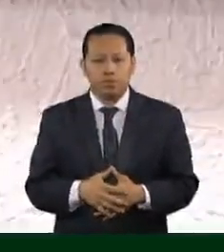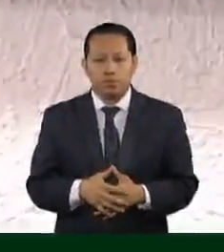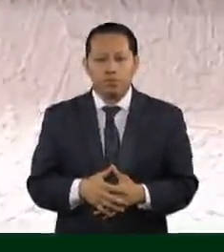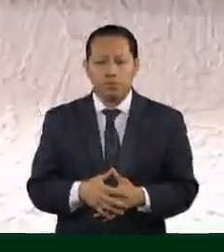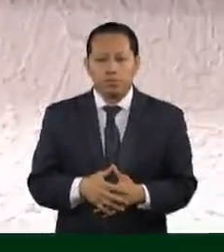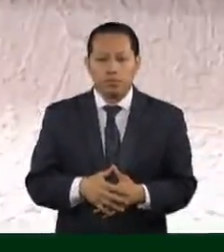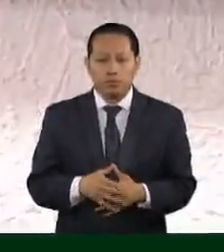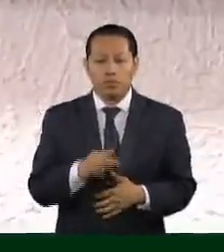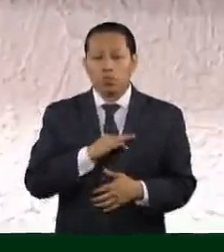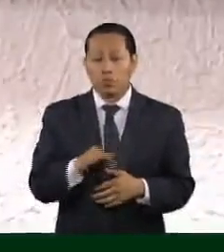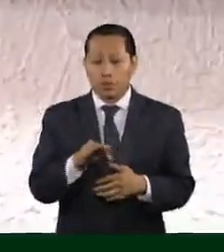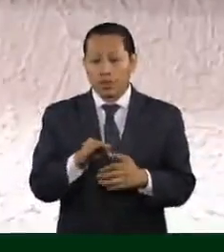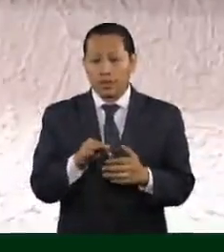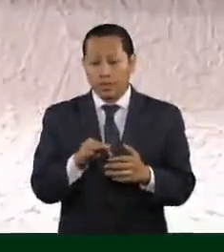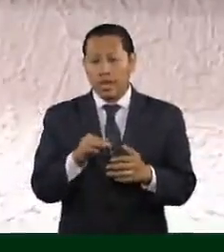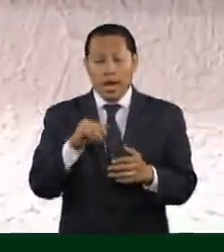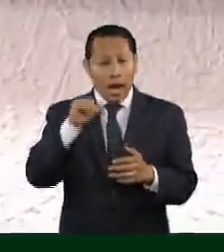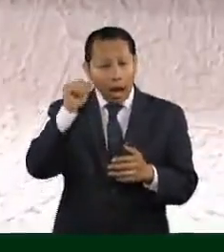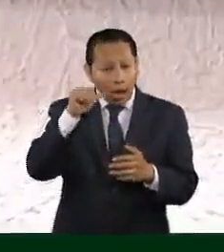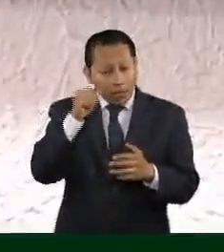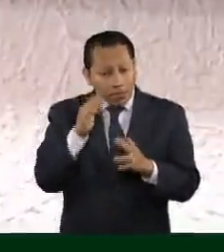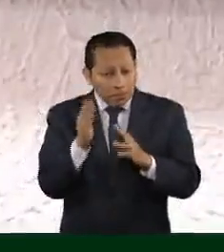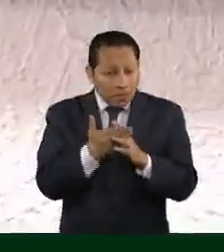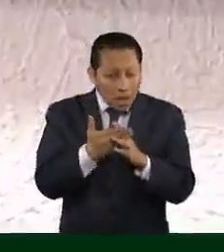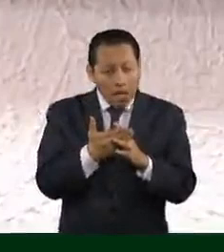Pues a mediados de abril, algunas otras quizás